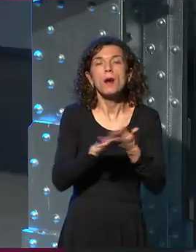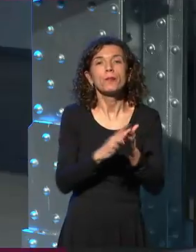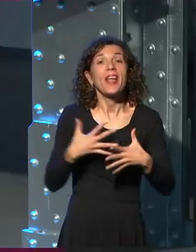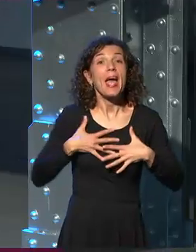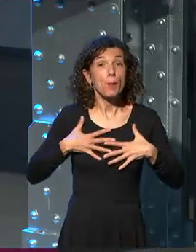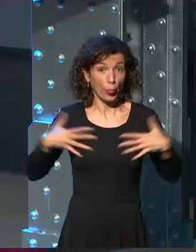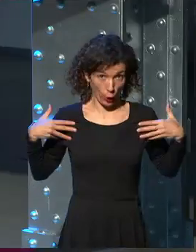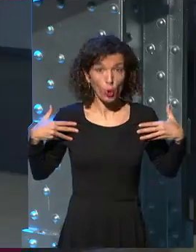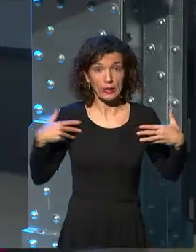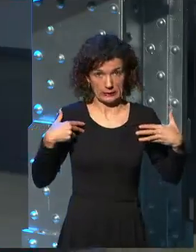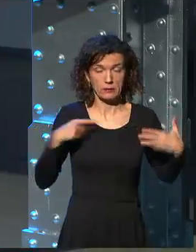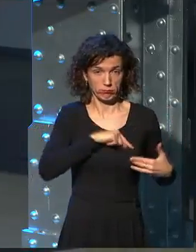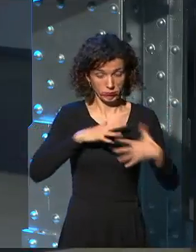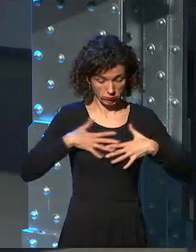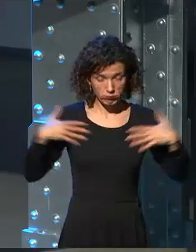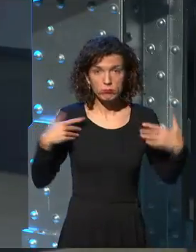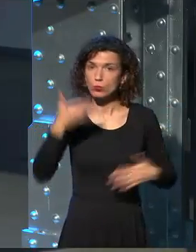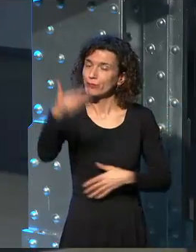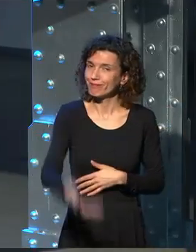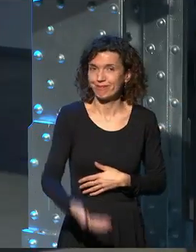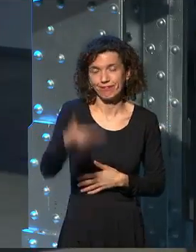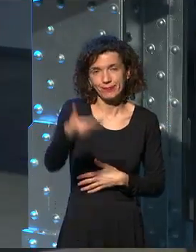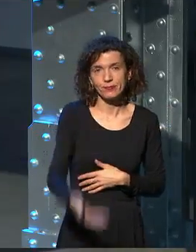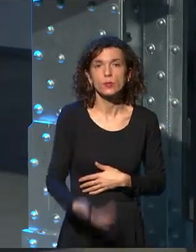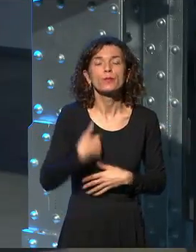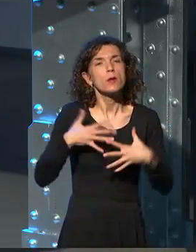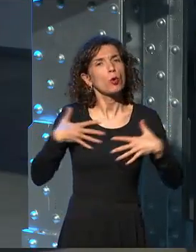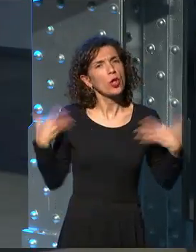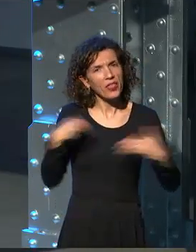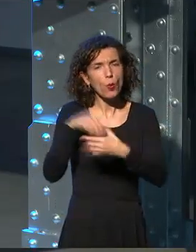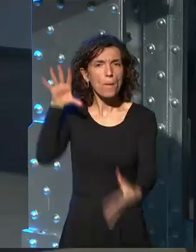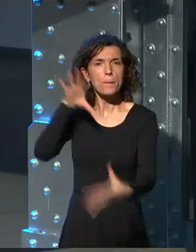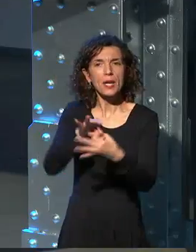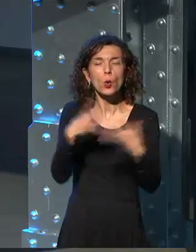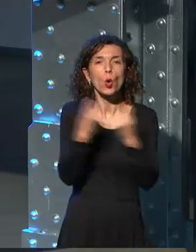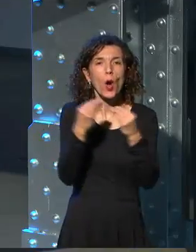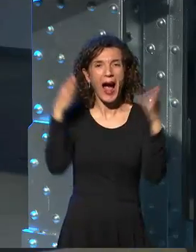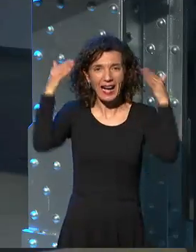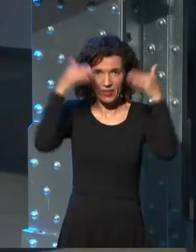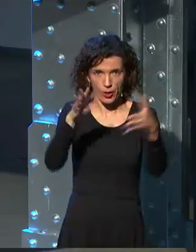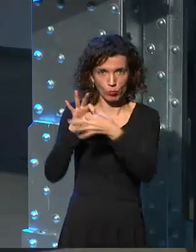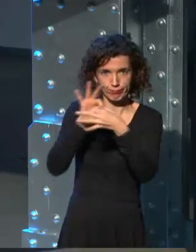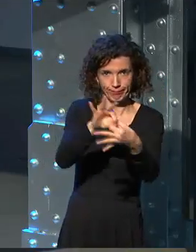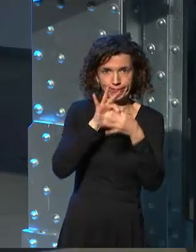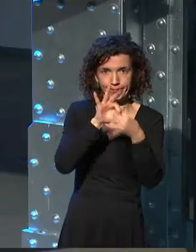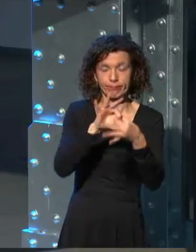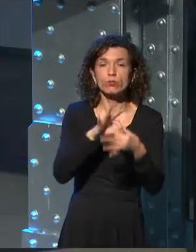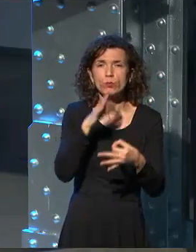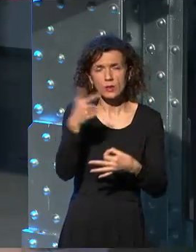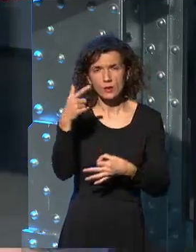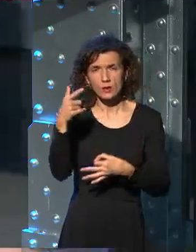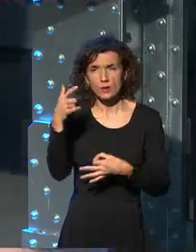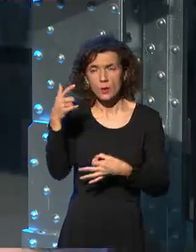las emociones. Las emociones tienen un gran vínculo con la atención y esto es algo que los